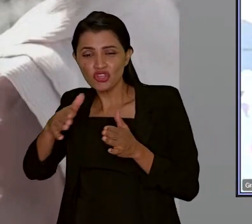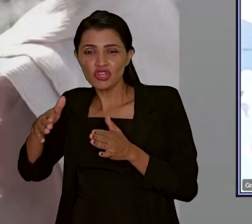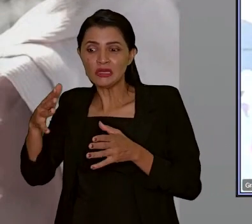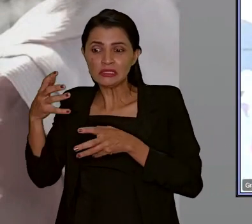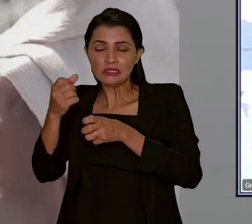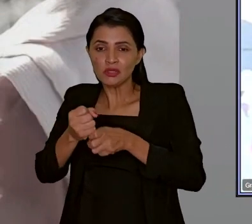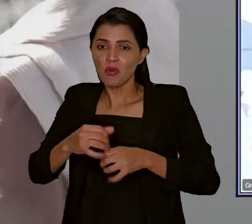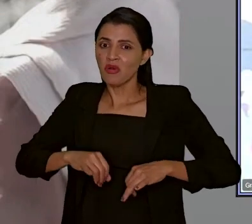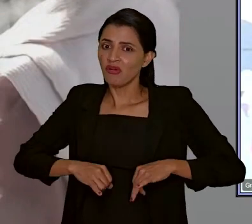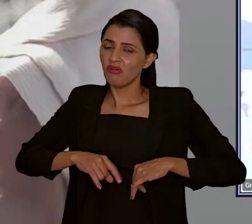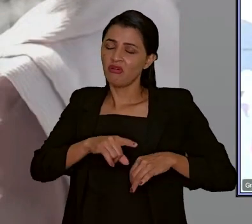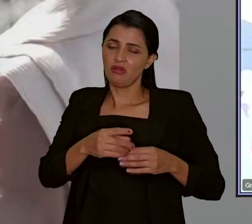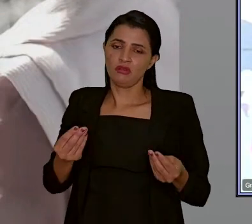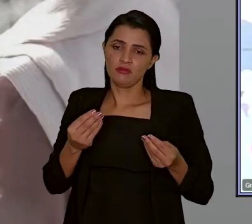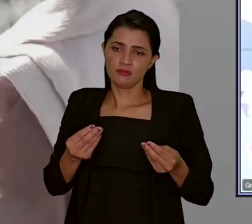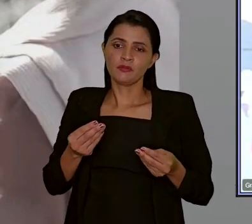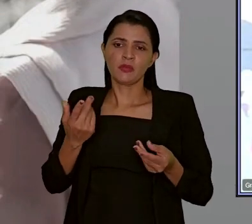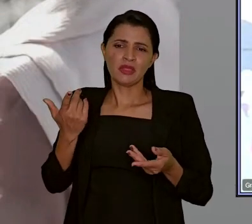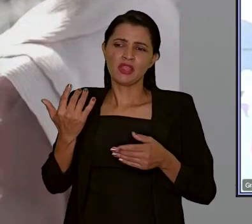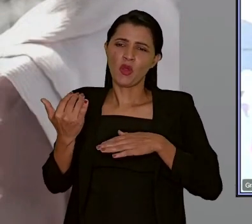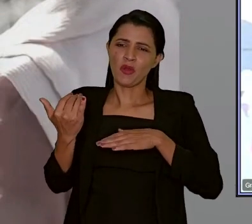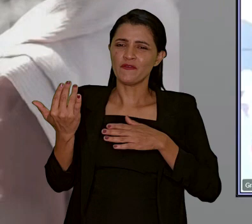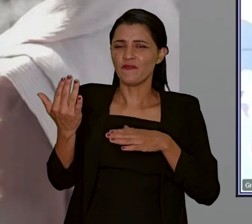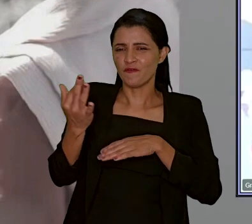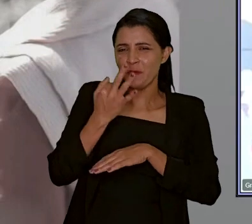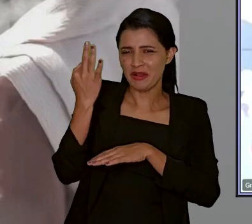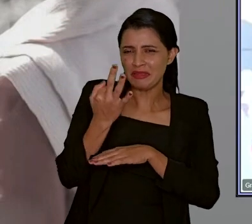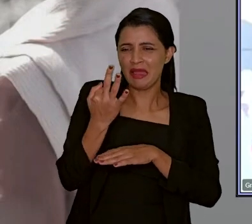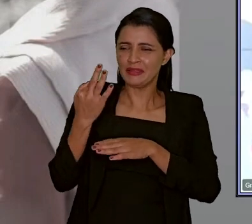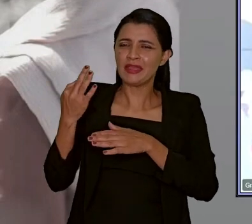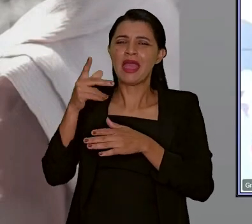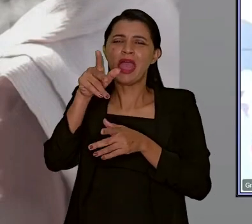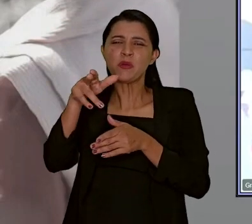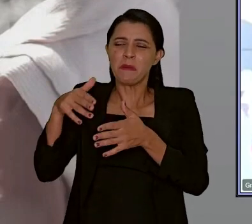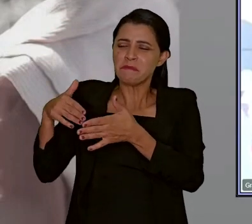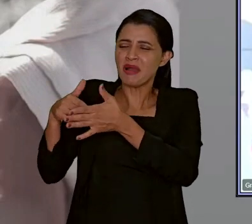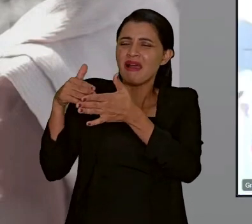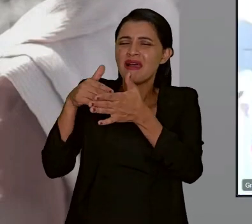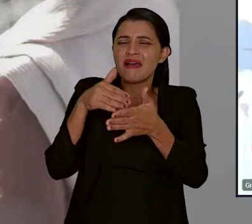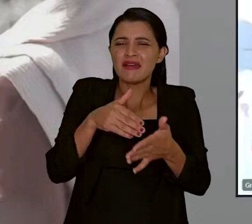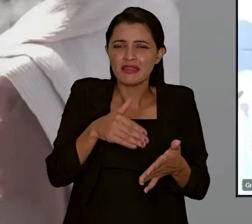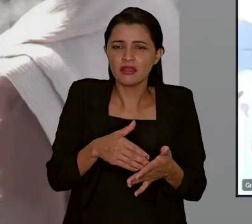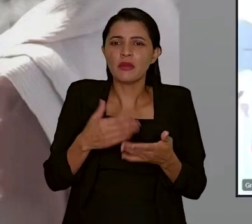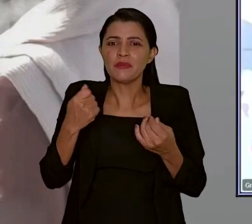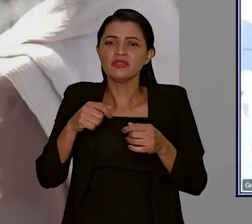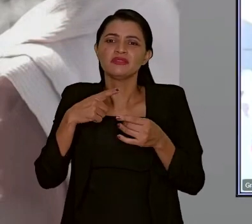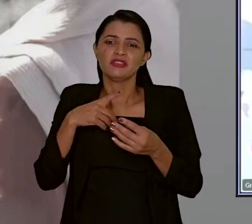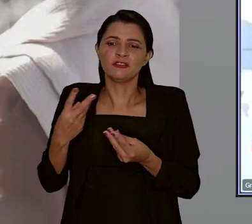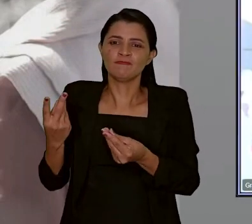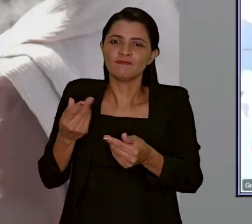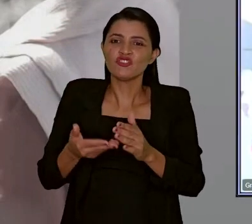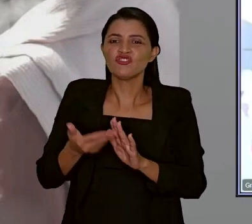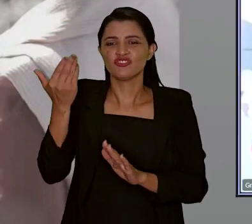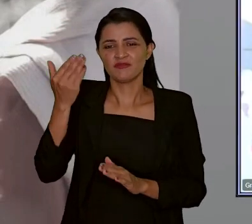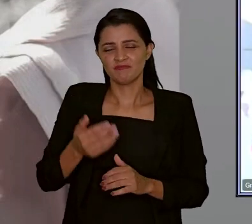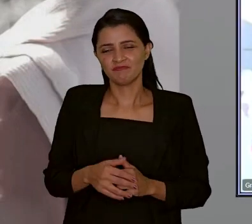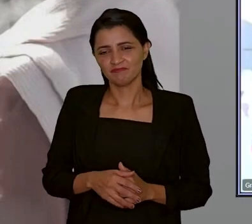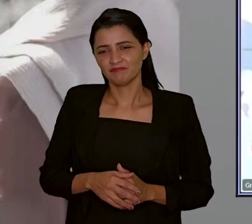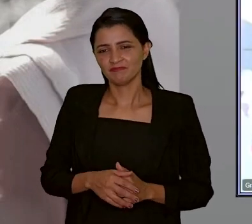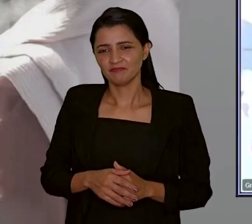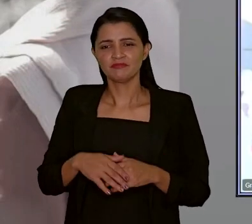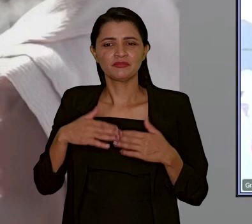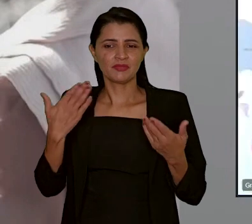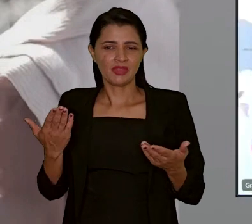entonces todas las formalidades, barreras, se van un poquito flexibilizando. Así es como lo